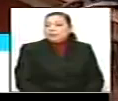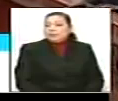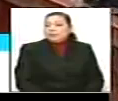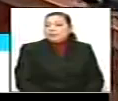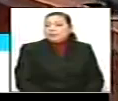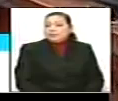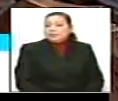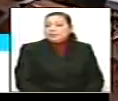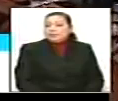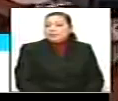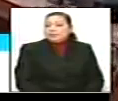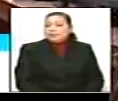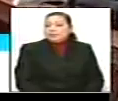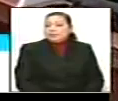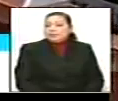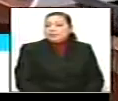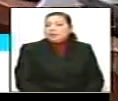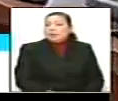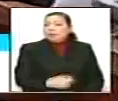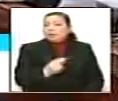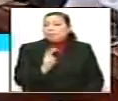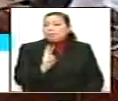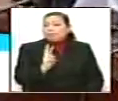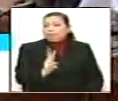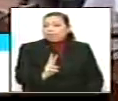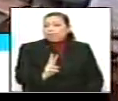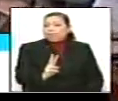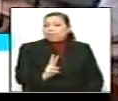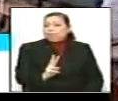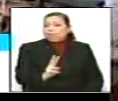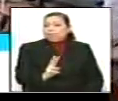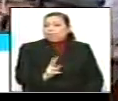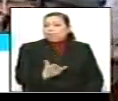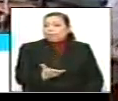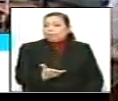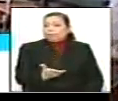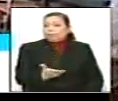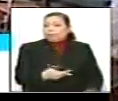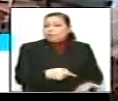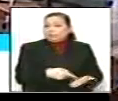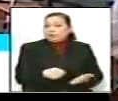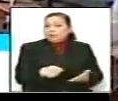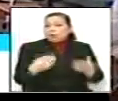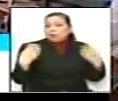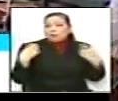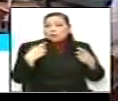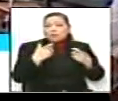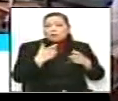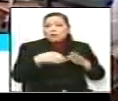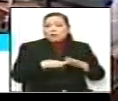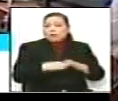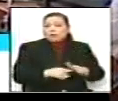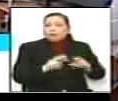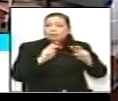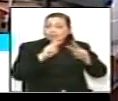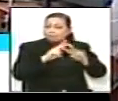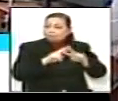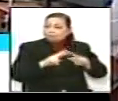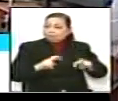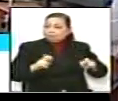pregunta. Existe una alerta, señora presidenta, que ha emitido la Oficina de Control Interno que